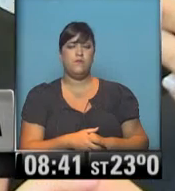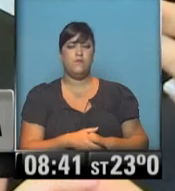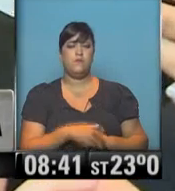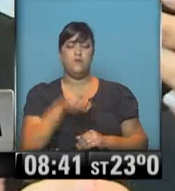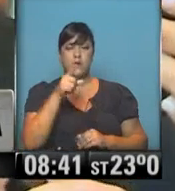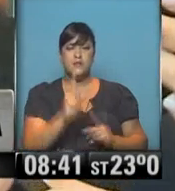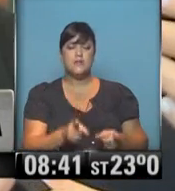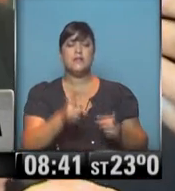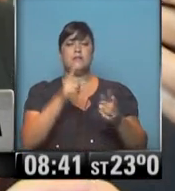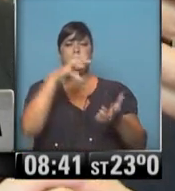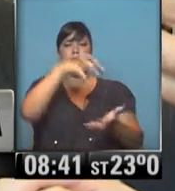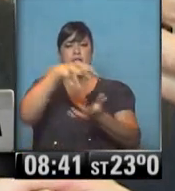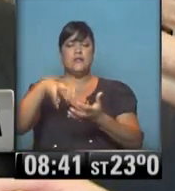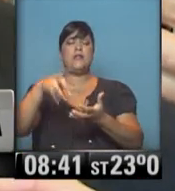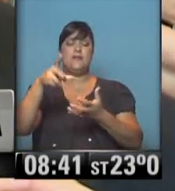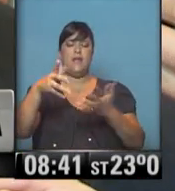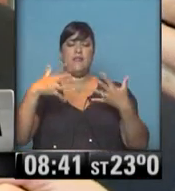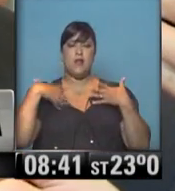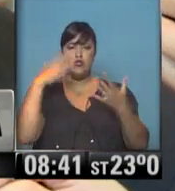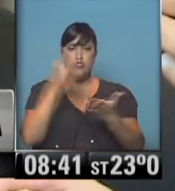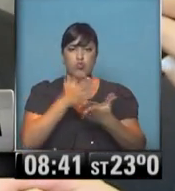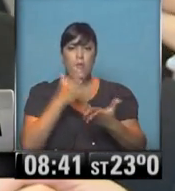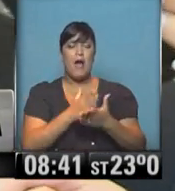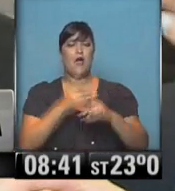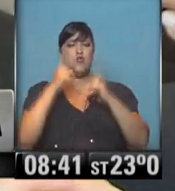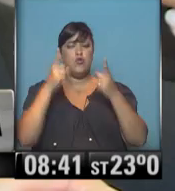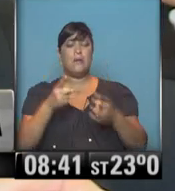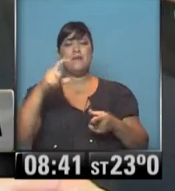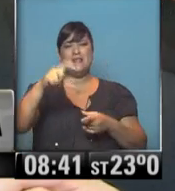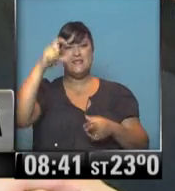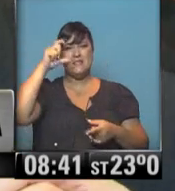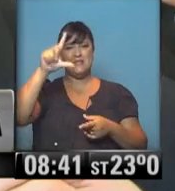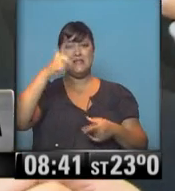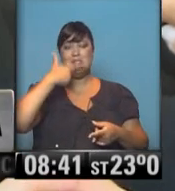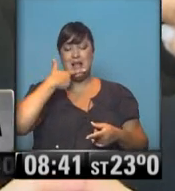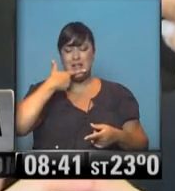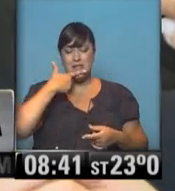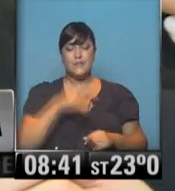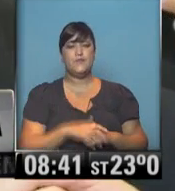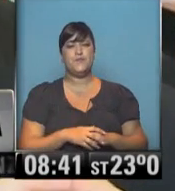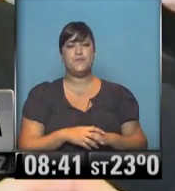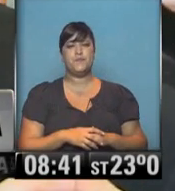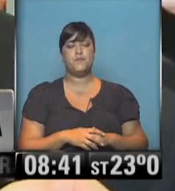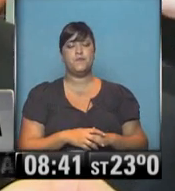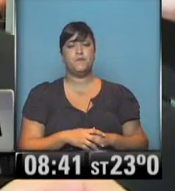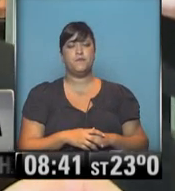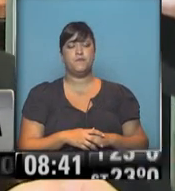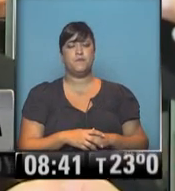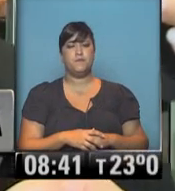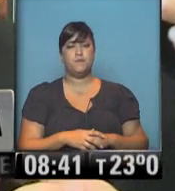organismos de derechos humanos de organismos especializados como el cels y Eh bueno